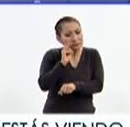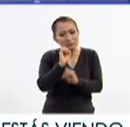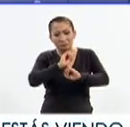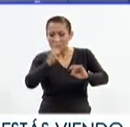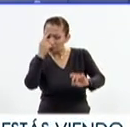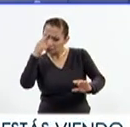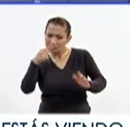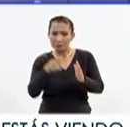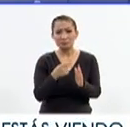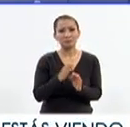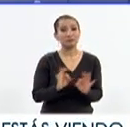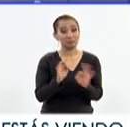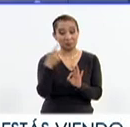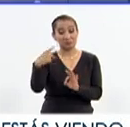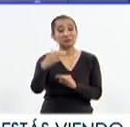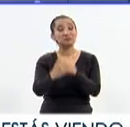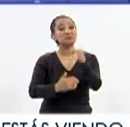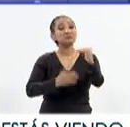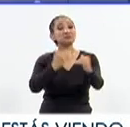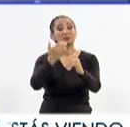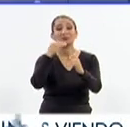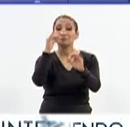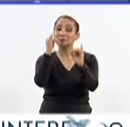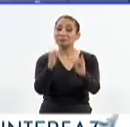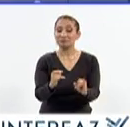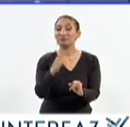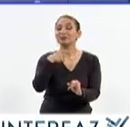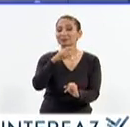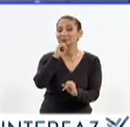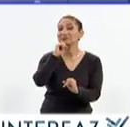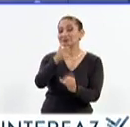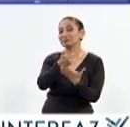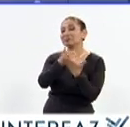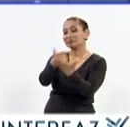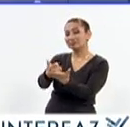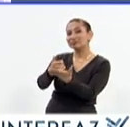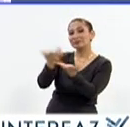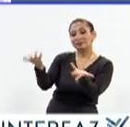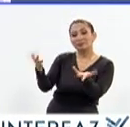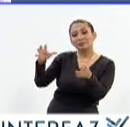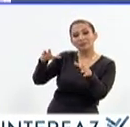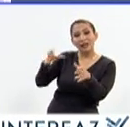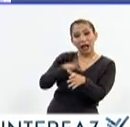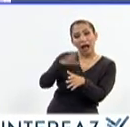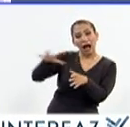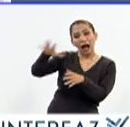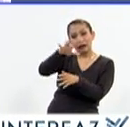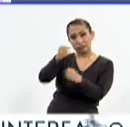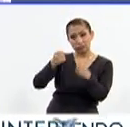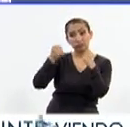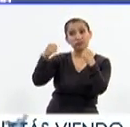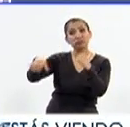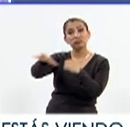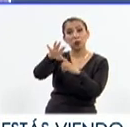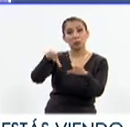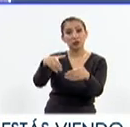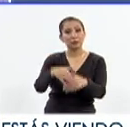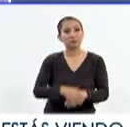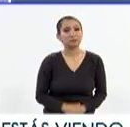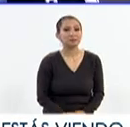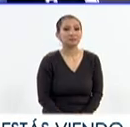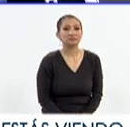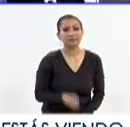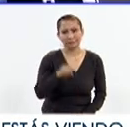claridad y eso es muy importante para desarrollarse de forma individual, pero también pues que se sepa que existe un gran potencial en estas